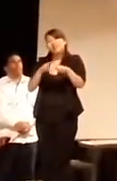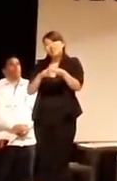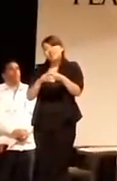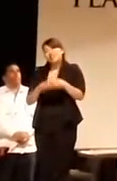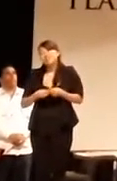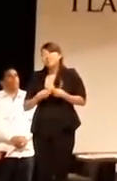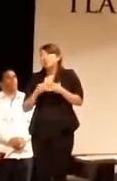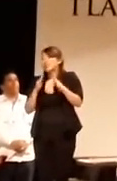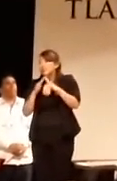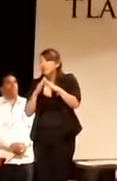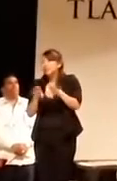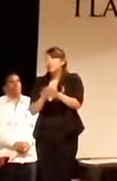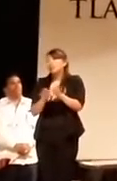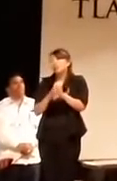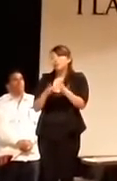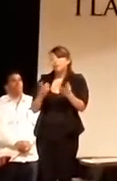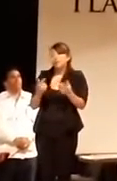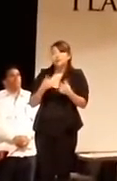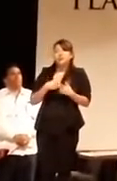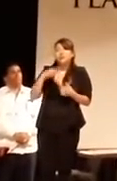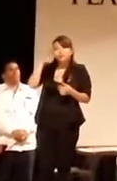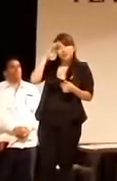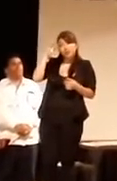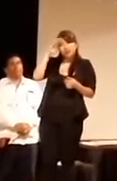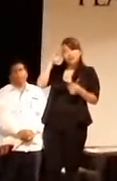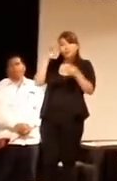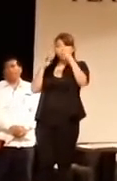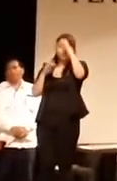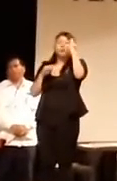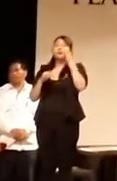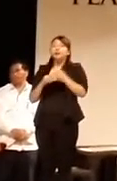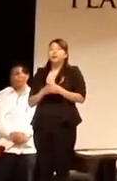vida. No es posible.